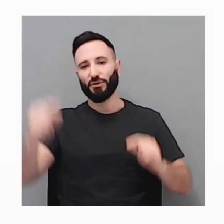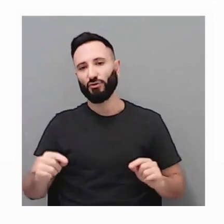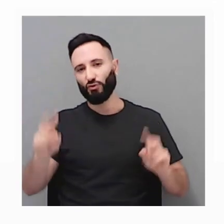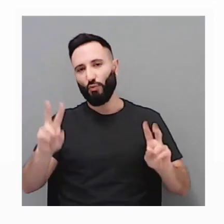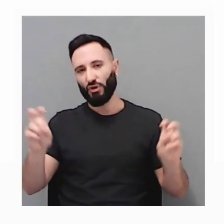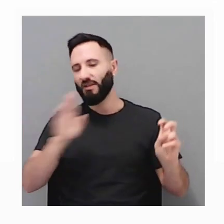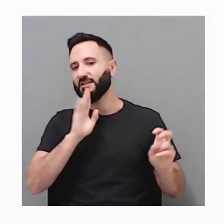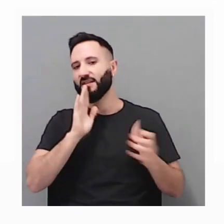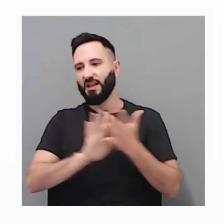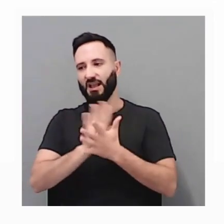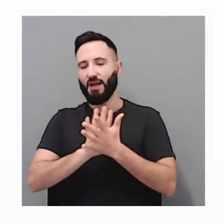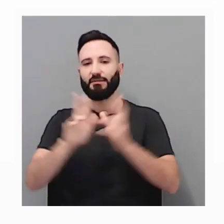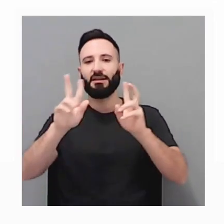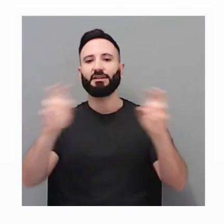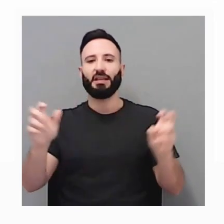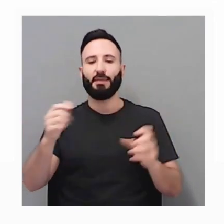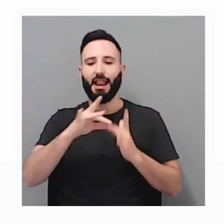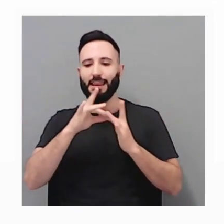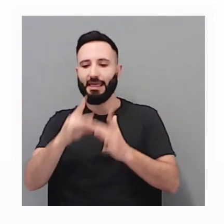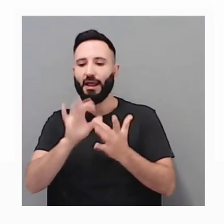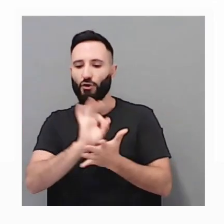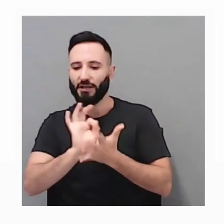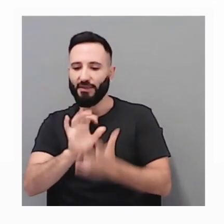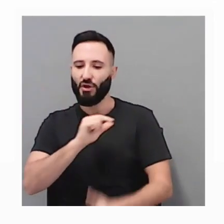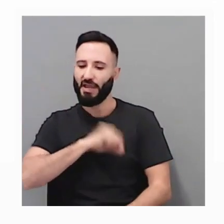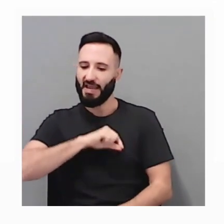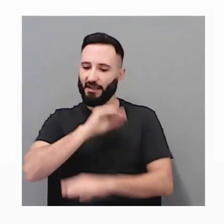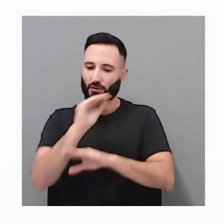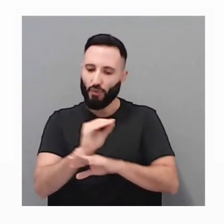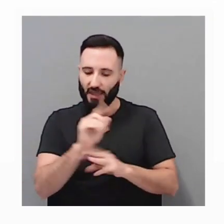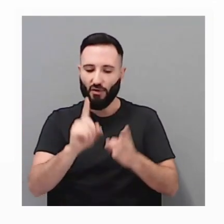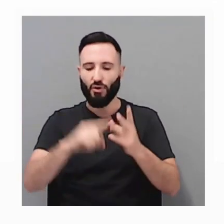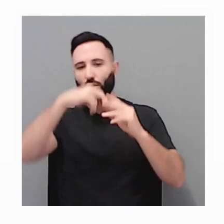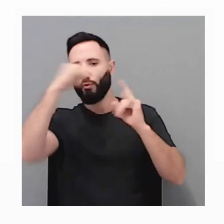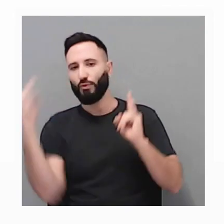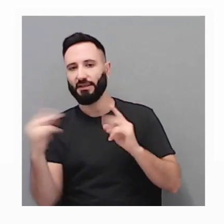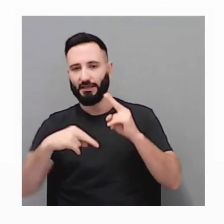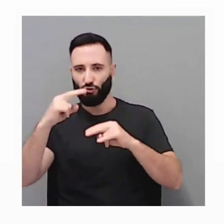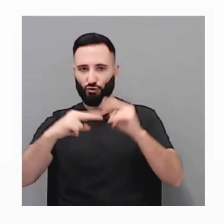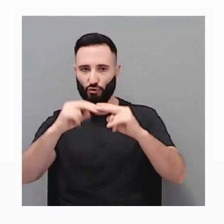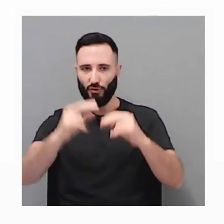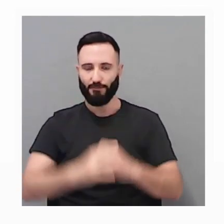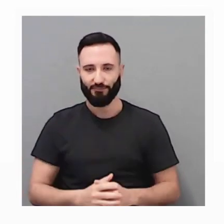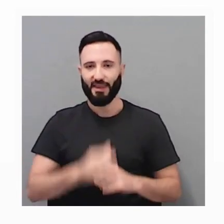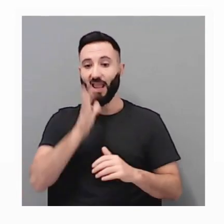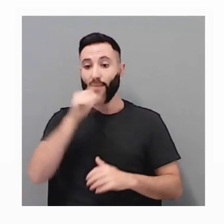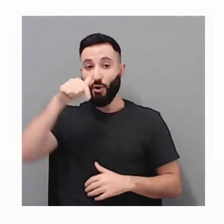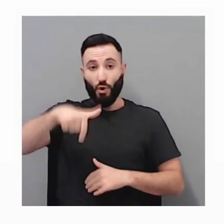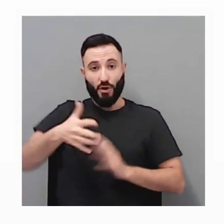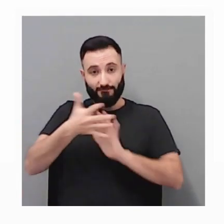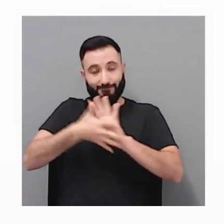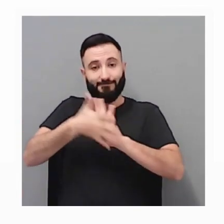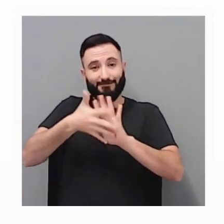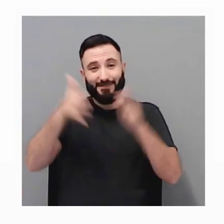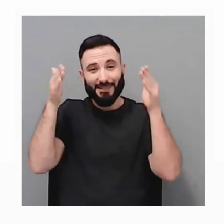antes de liderazgo de servicio, ética del cuidado y construir puentes. Pero hoy voy a hablaros más